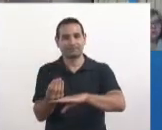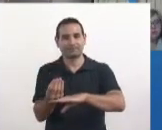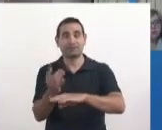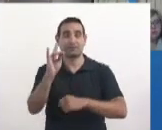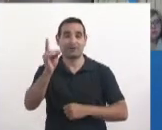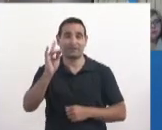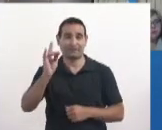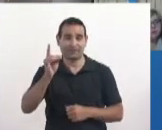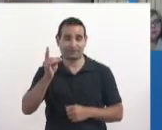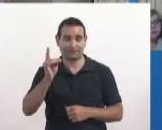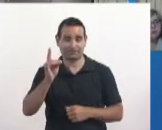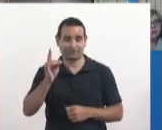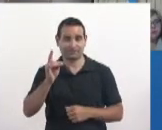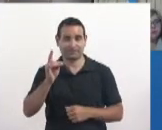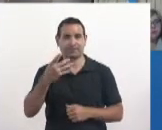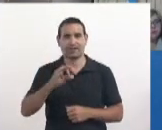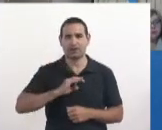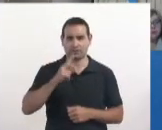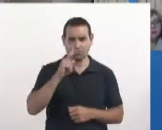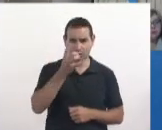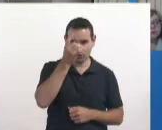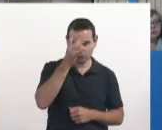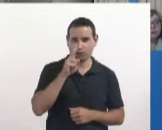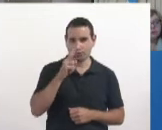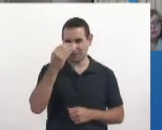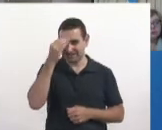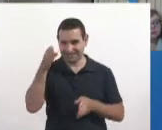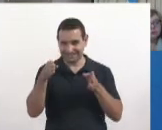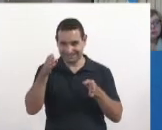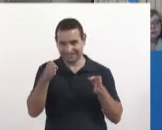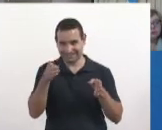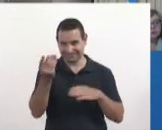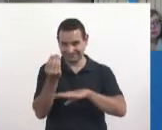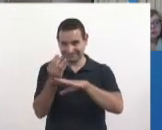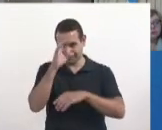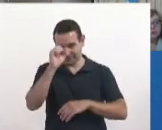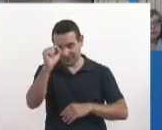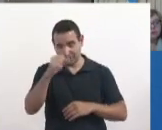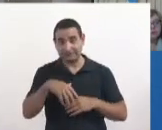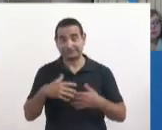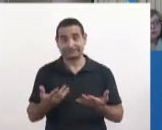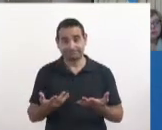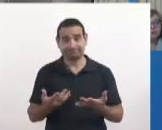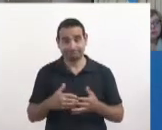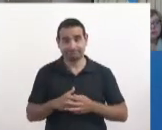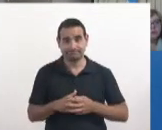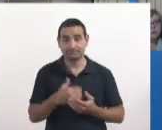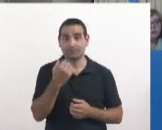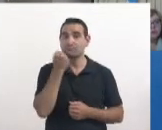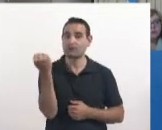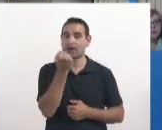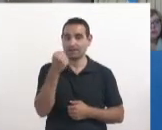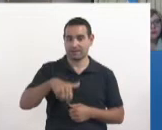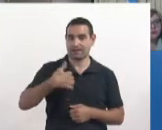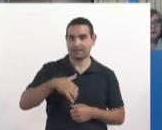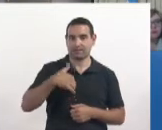de Bolivia entre el año 2012 y Presidenta, ya. 2015. Es tan importante este país para